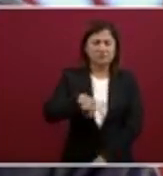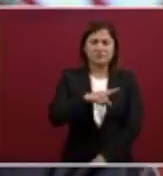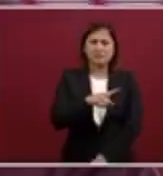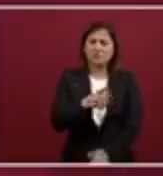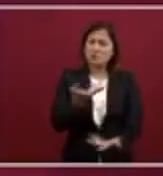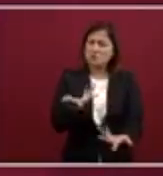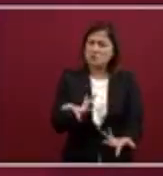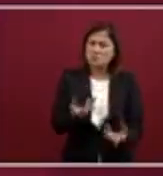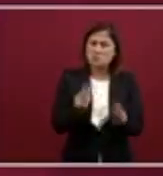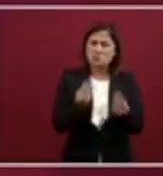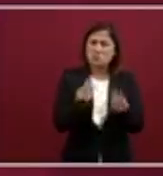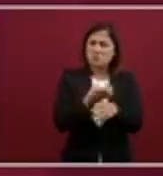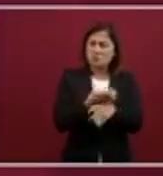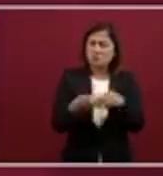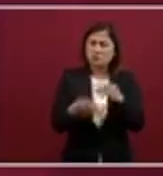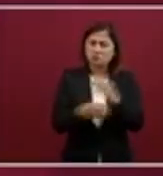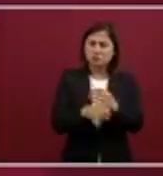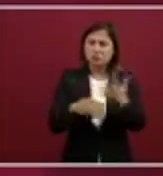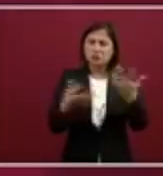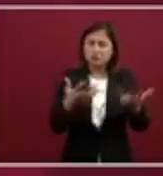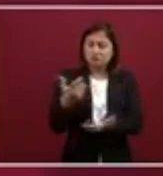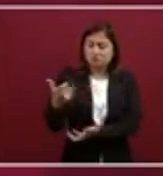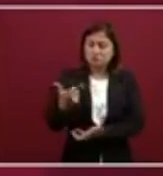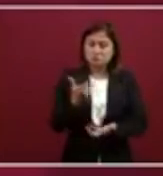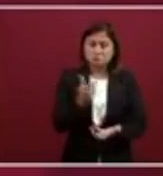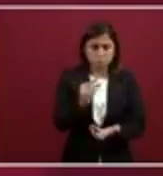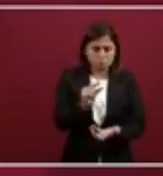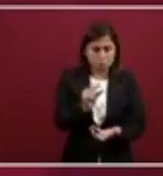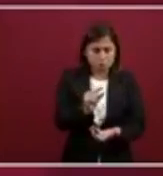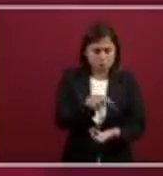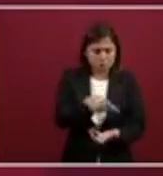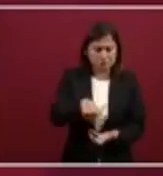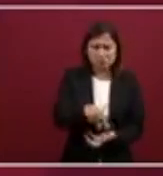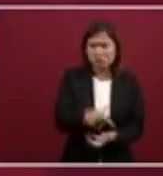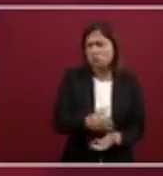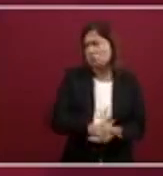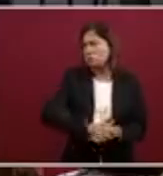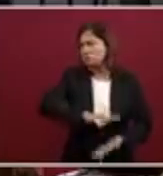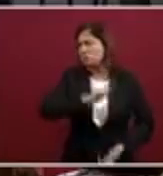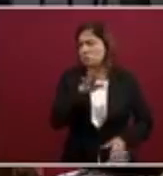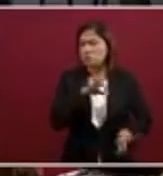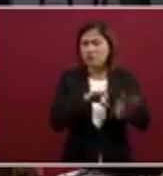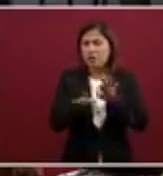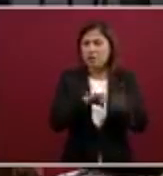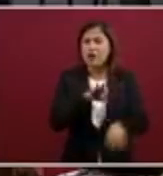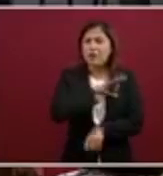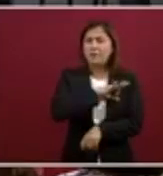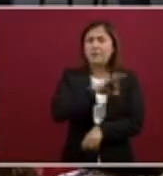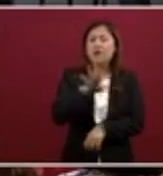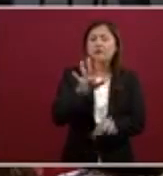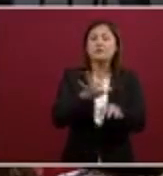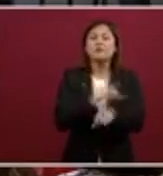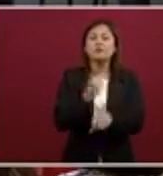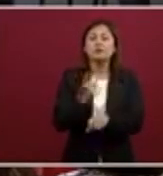con poco dinero, porque se tiene lo principal,